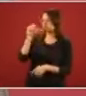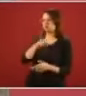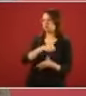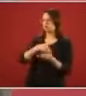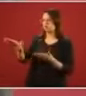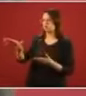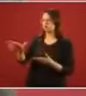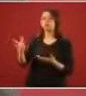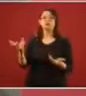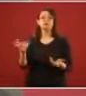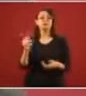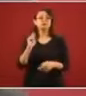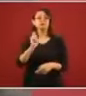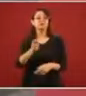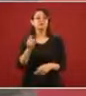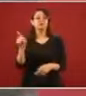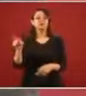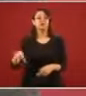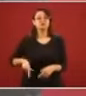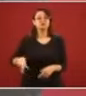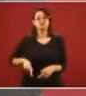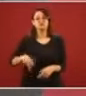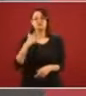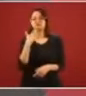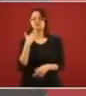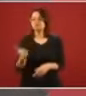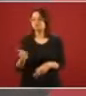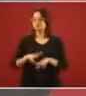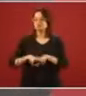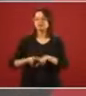no sirve, es la nada.